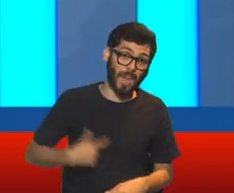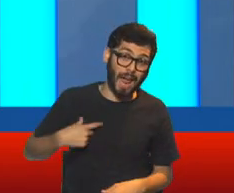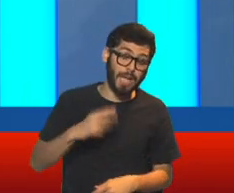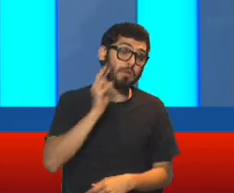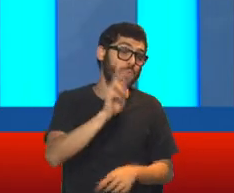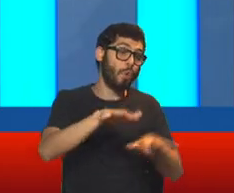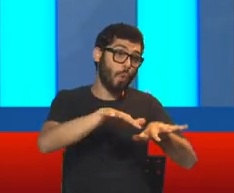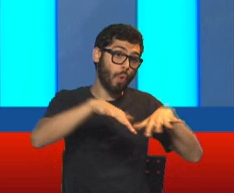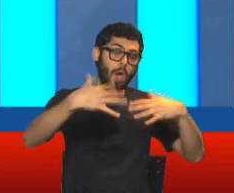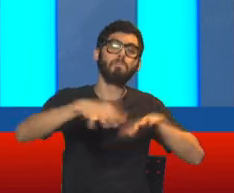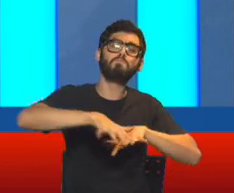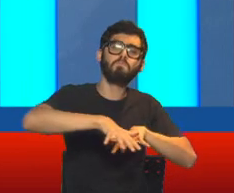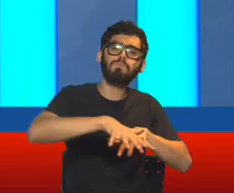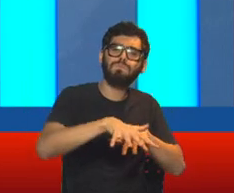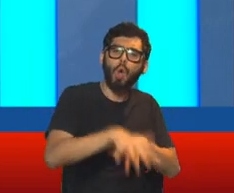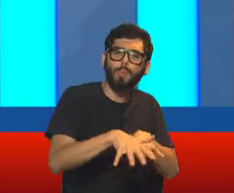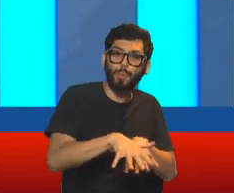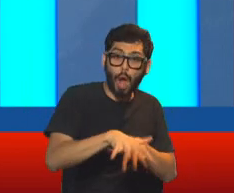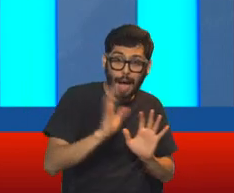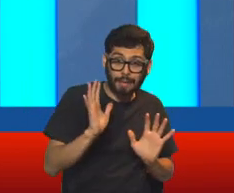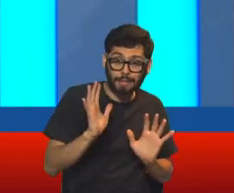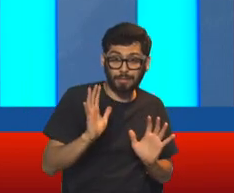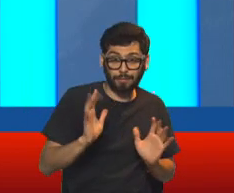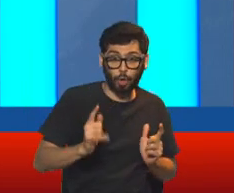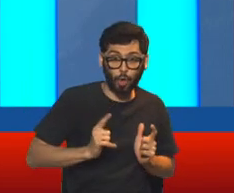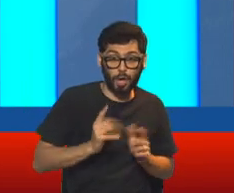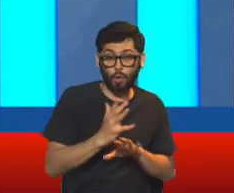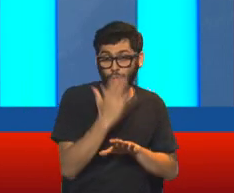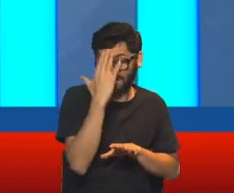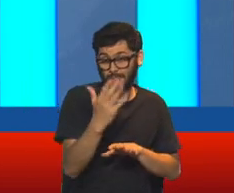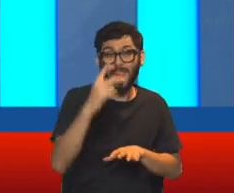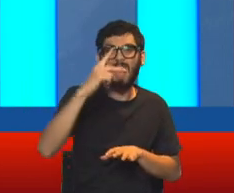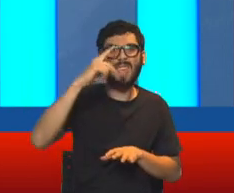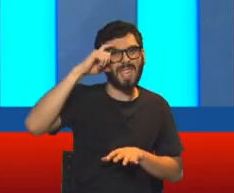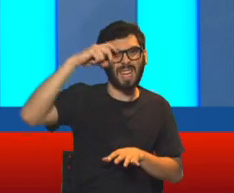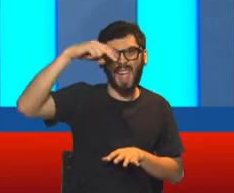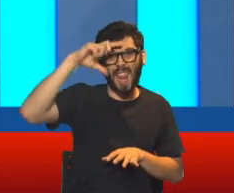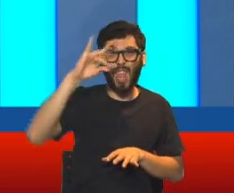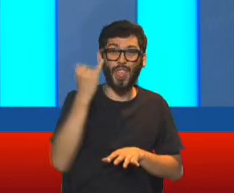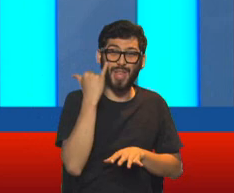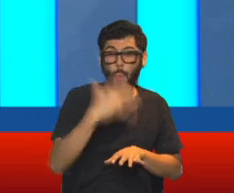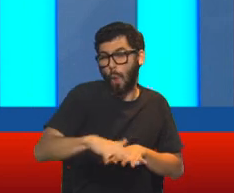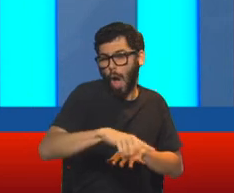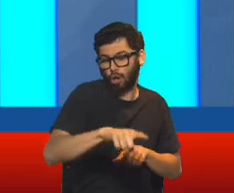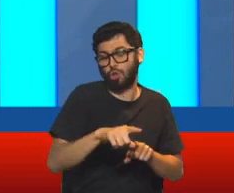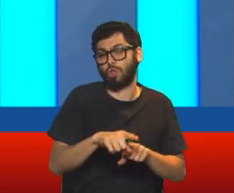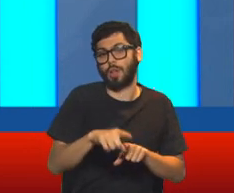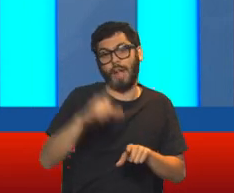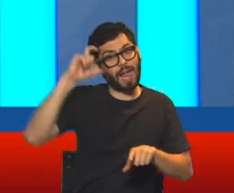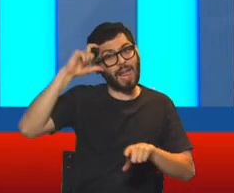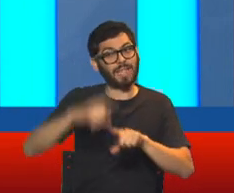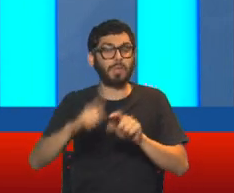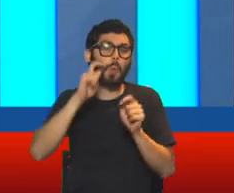la popular local que da justamente al barrio Kennedy y la ex visitante, pero digamos